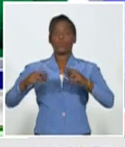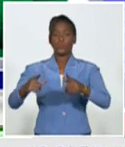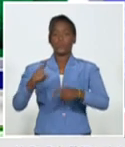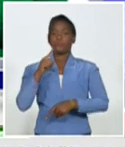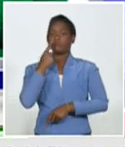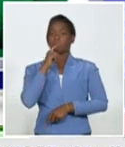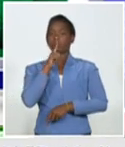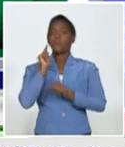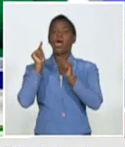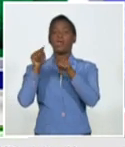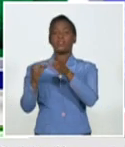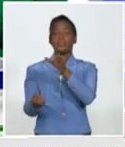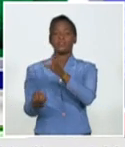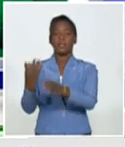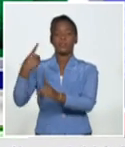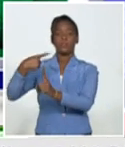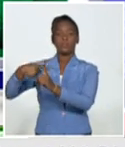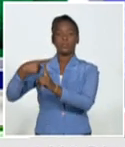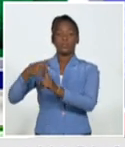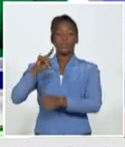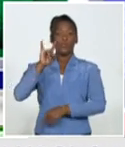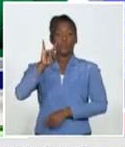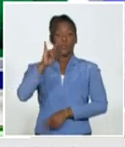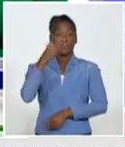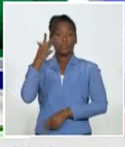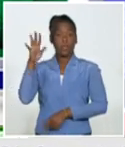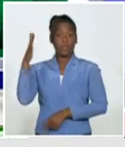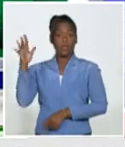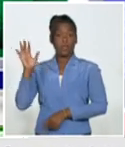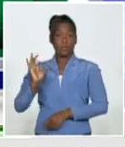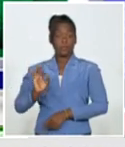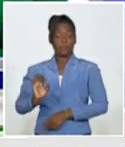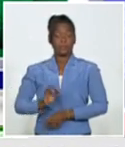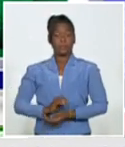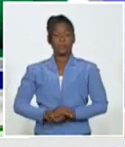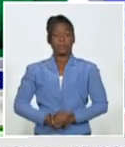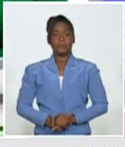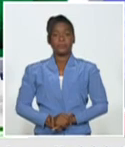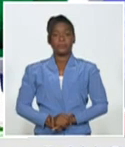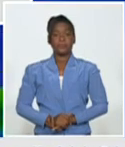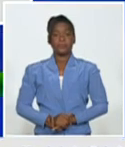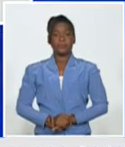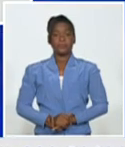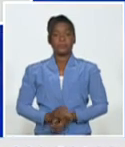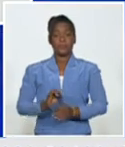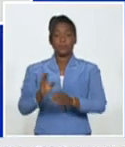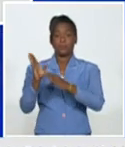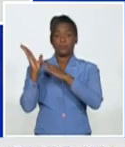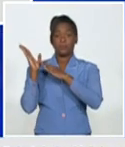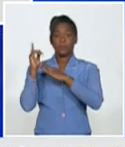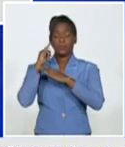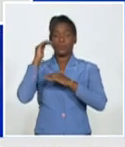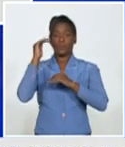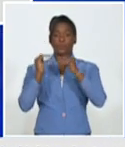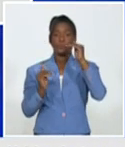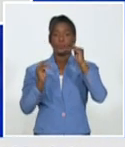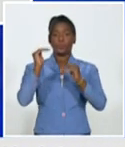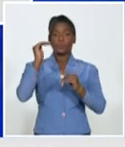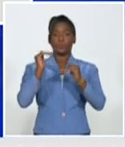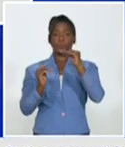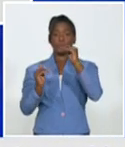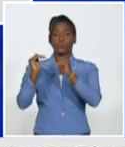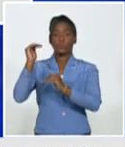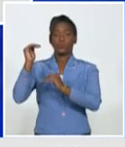COVID-19. 9 casos importados. En el gráfico se puede ver cuál ha sido el